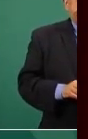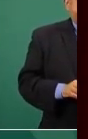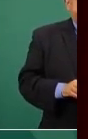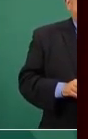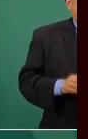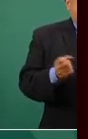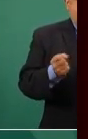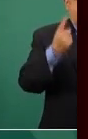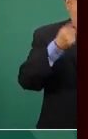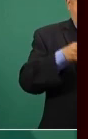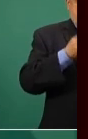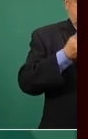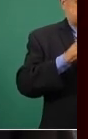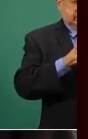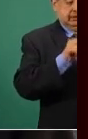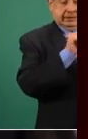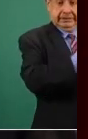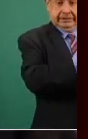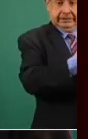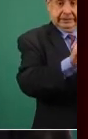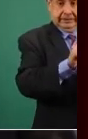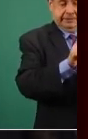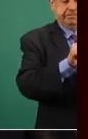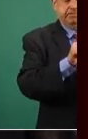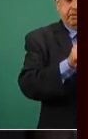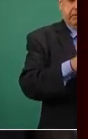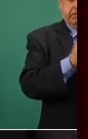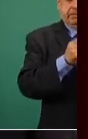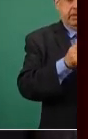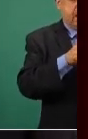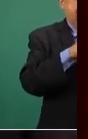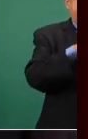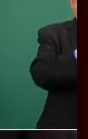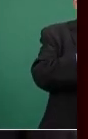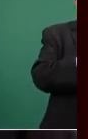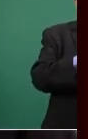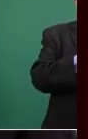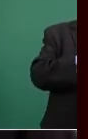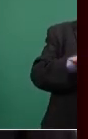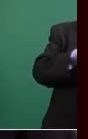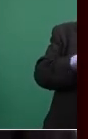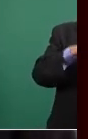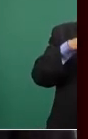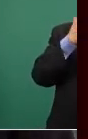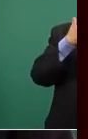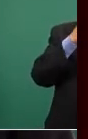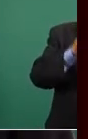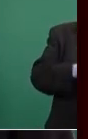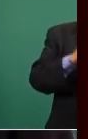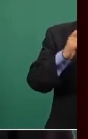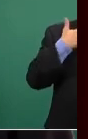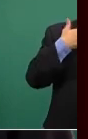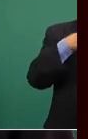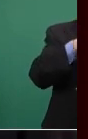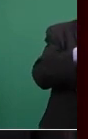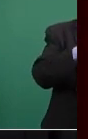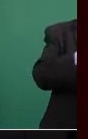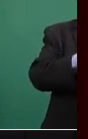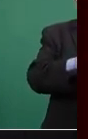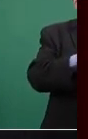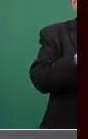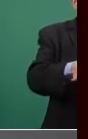adversarios los que apoyaban al régimen corrupto tanto en los medios de